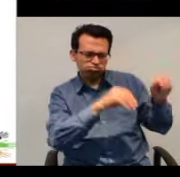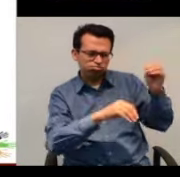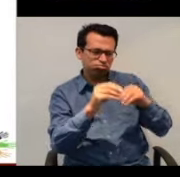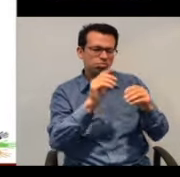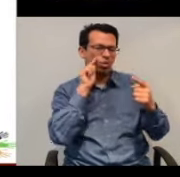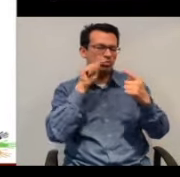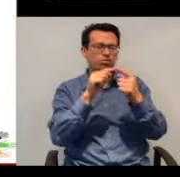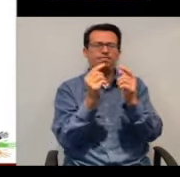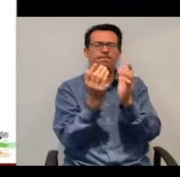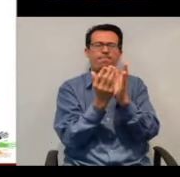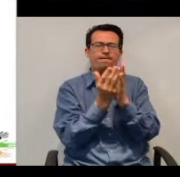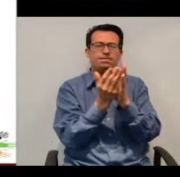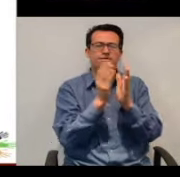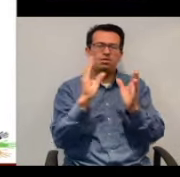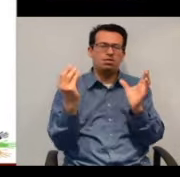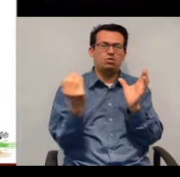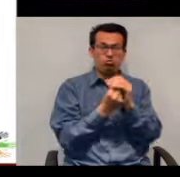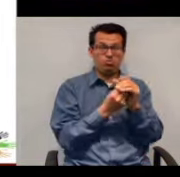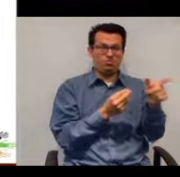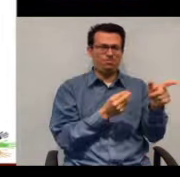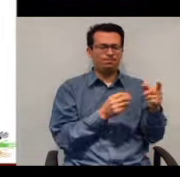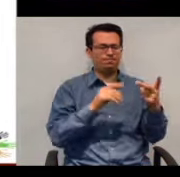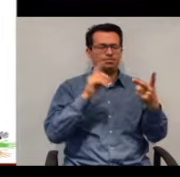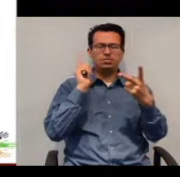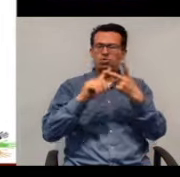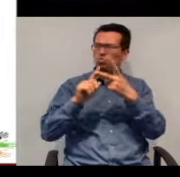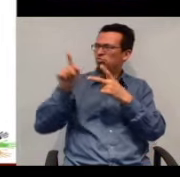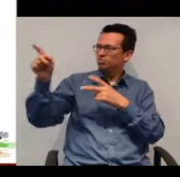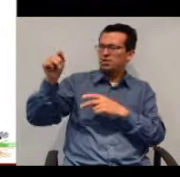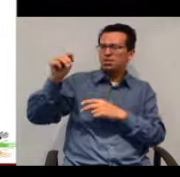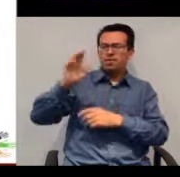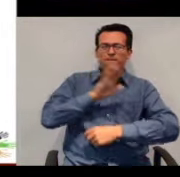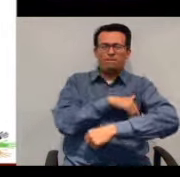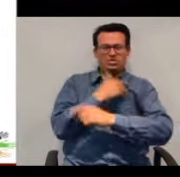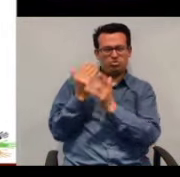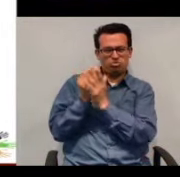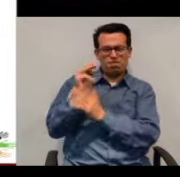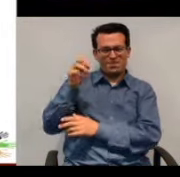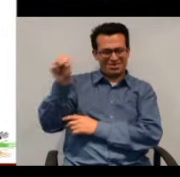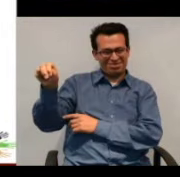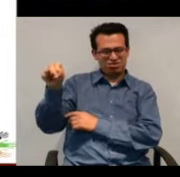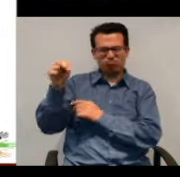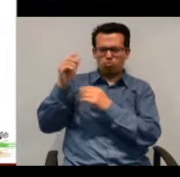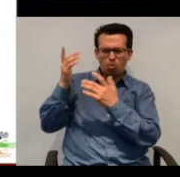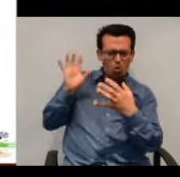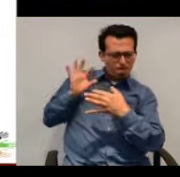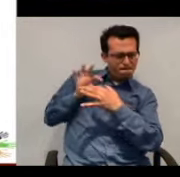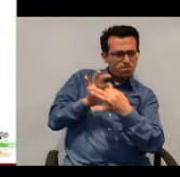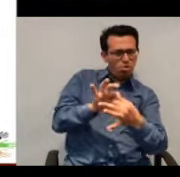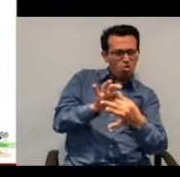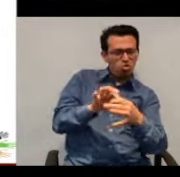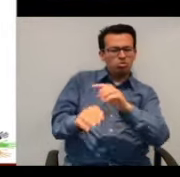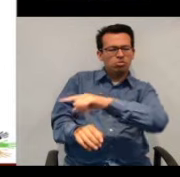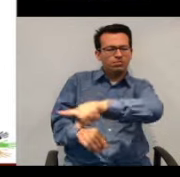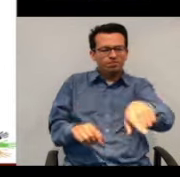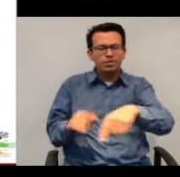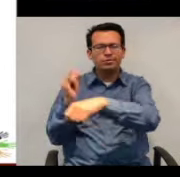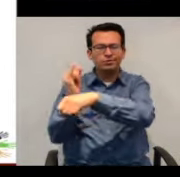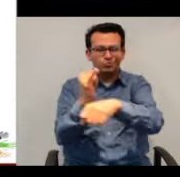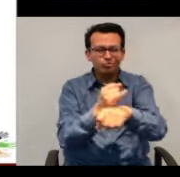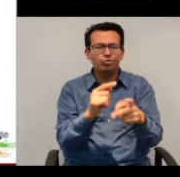ministerio sobre el tema de la educación inclusiva en articulación con las diferentes entidades y con las diferentes